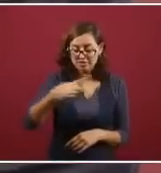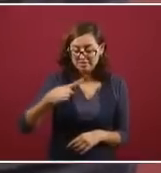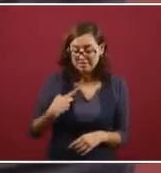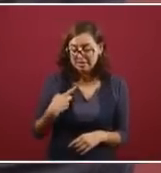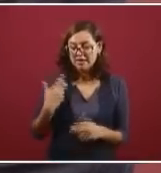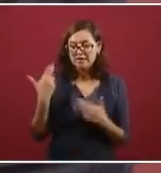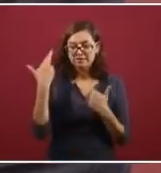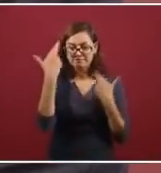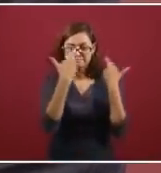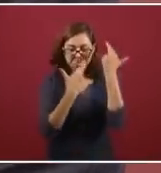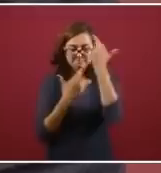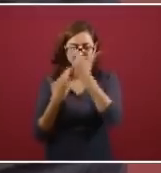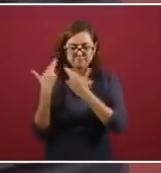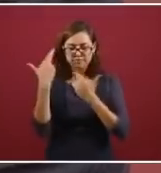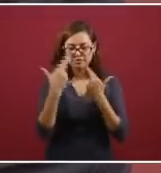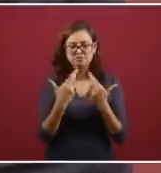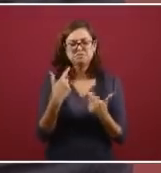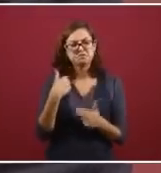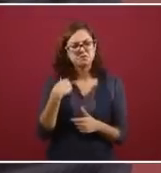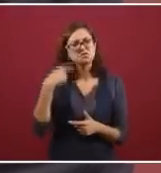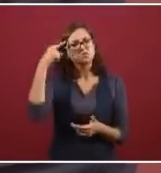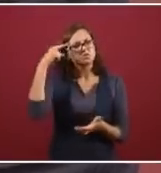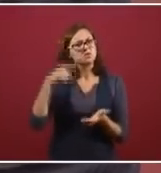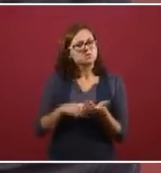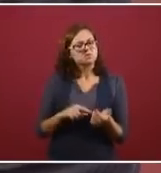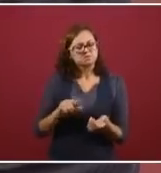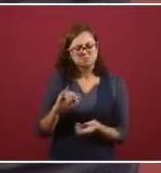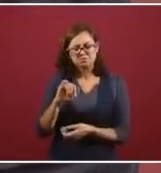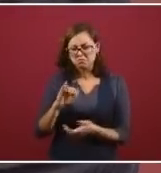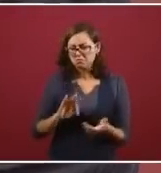posibilidad de participar la Secretaría de Gobernación